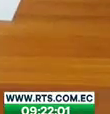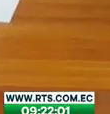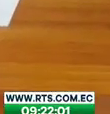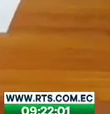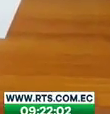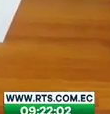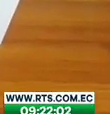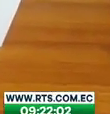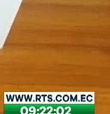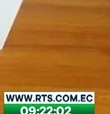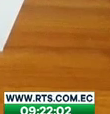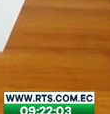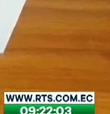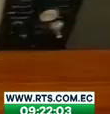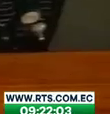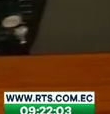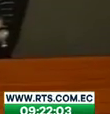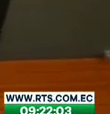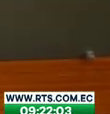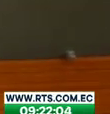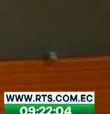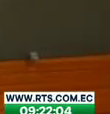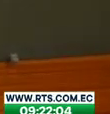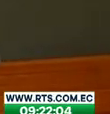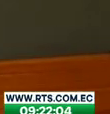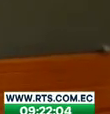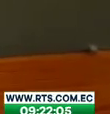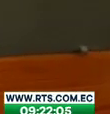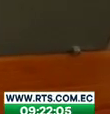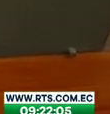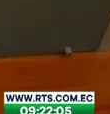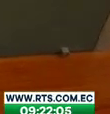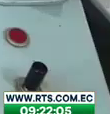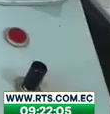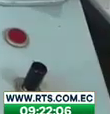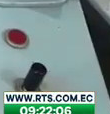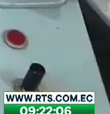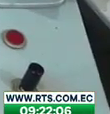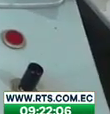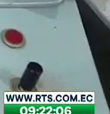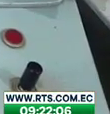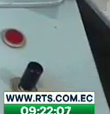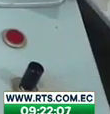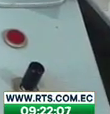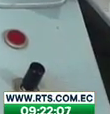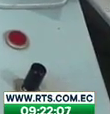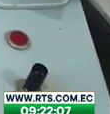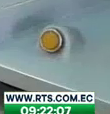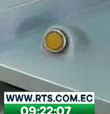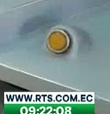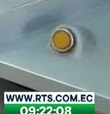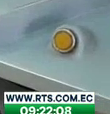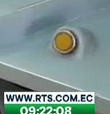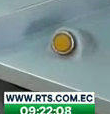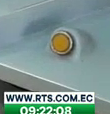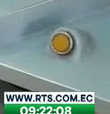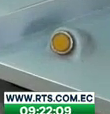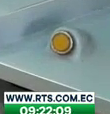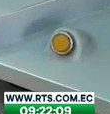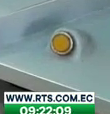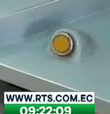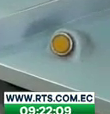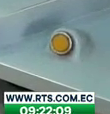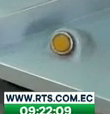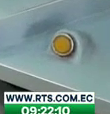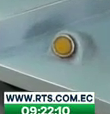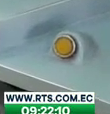atrás en la radio en este caso radio luz y vida muestra al público un museo donde se puede encontrar variedad